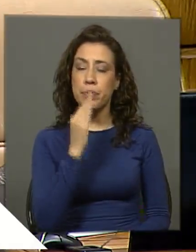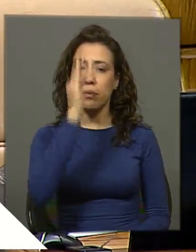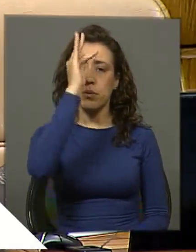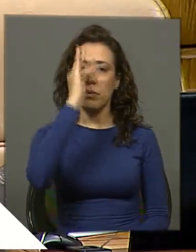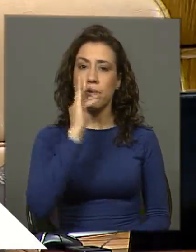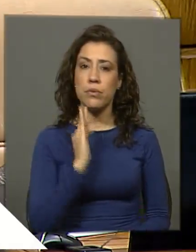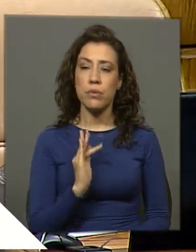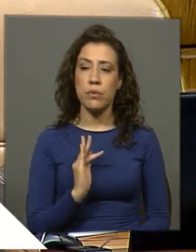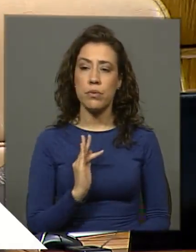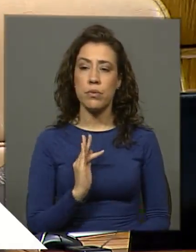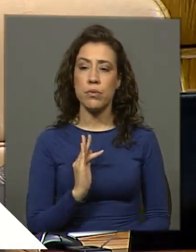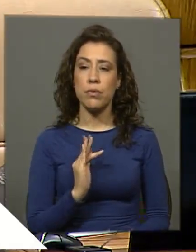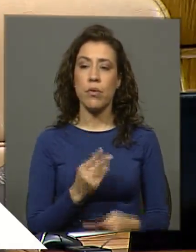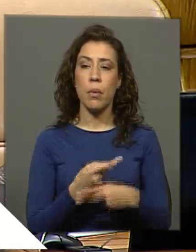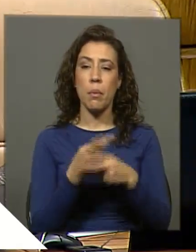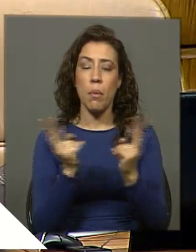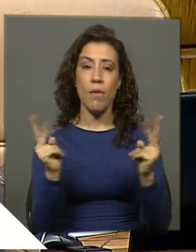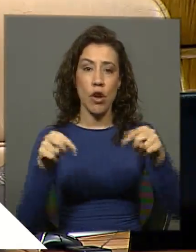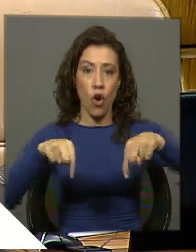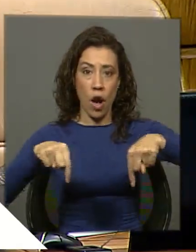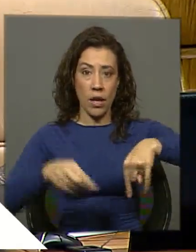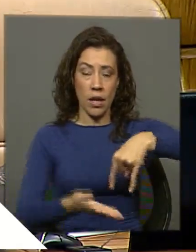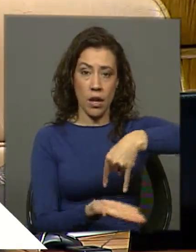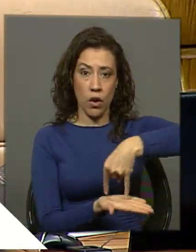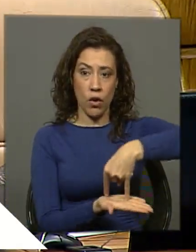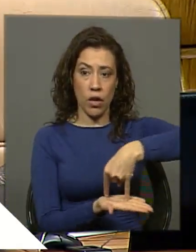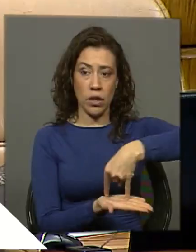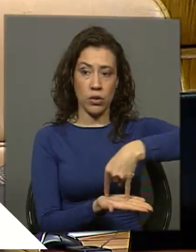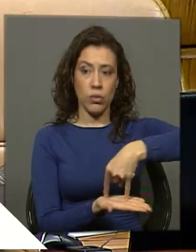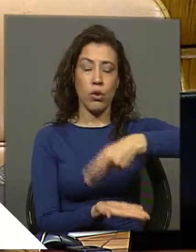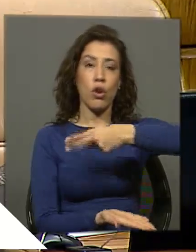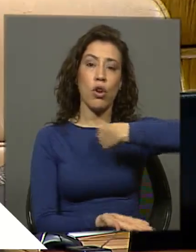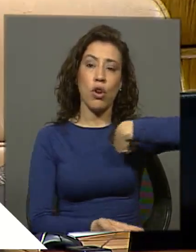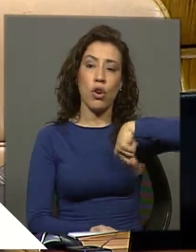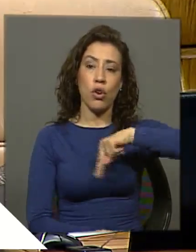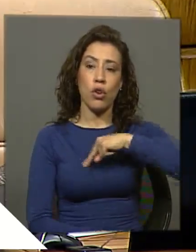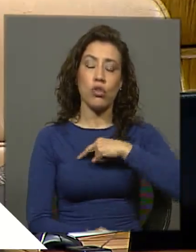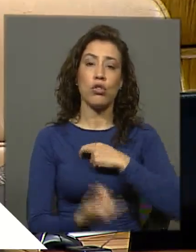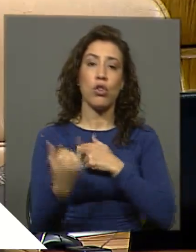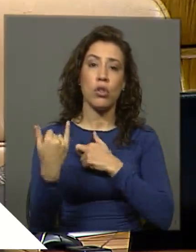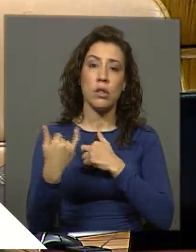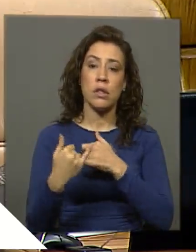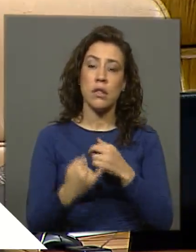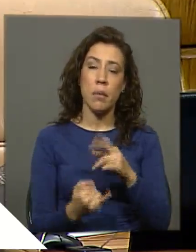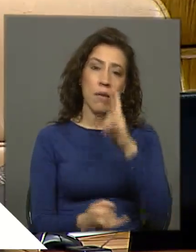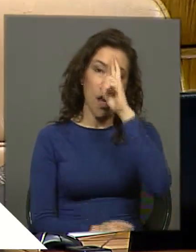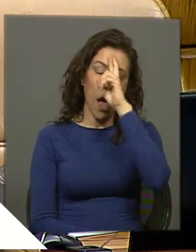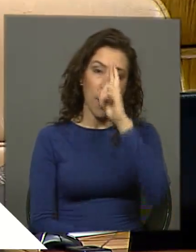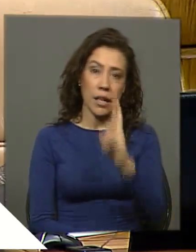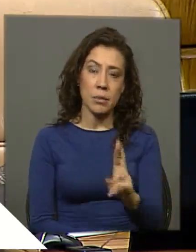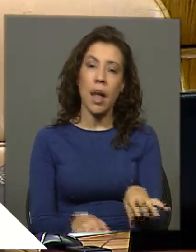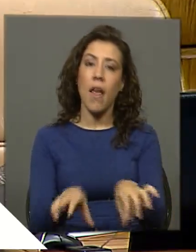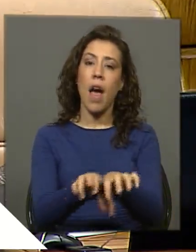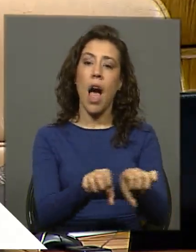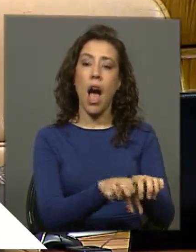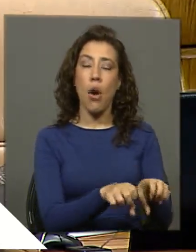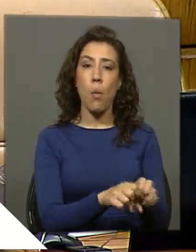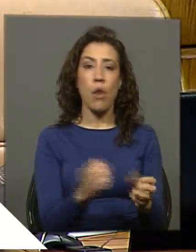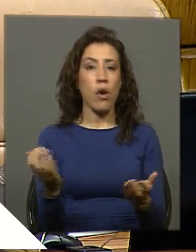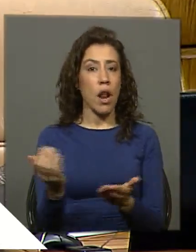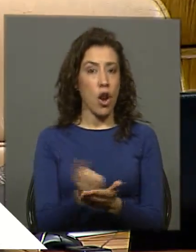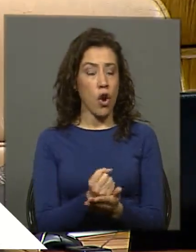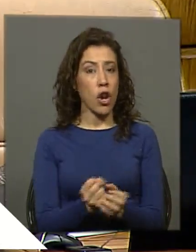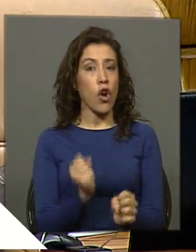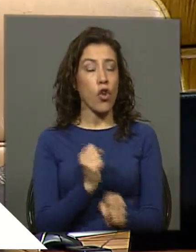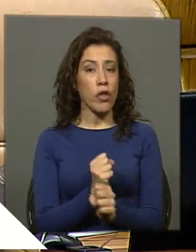funcionarios y funcionarias públicas de este Congreso nosotros vamos a ser siempre muy respetuosos de los acuerdos que se logren